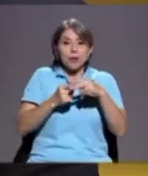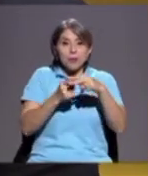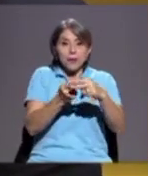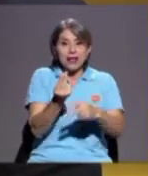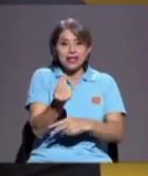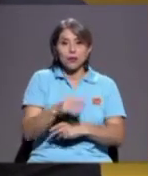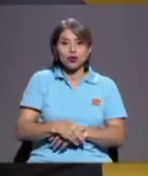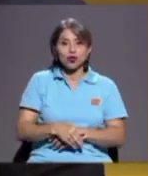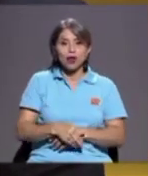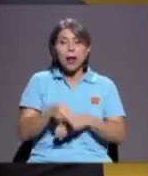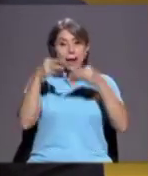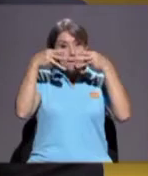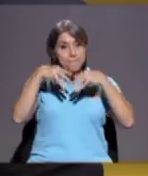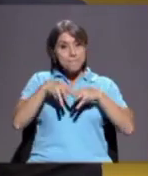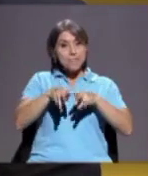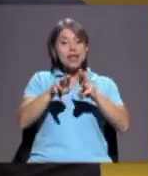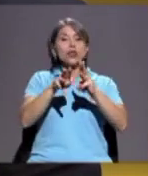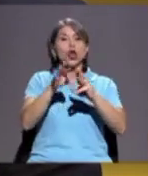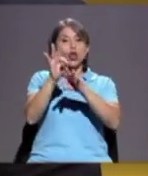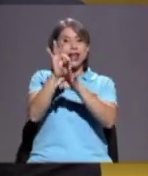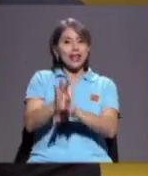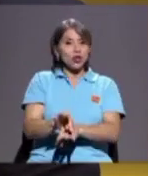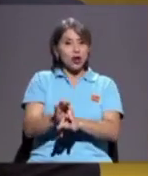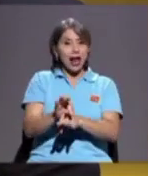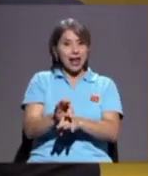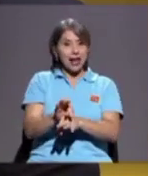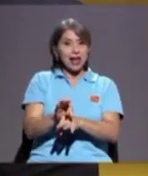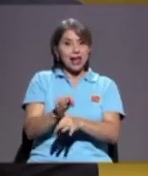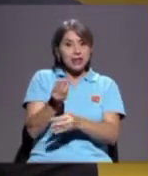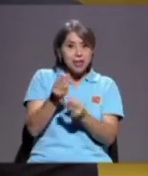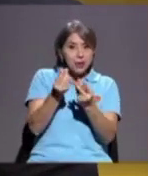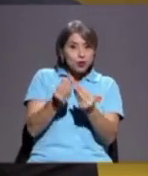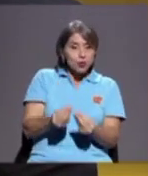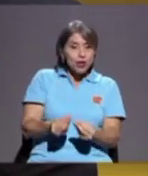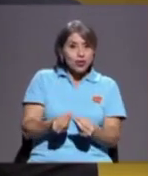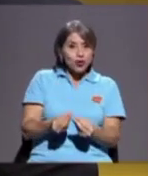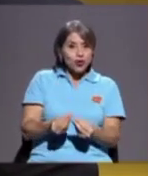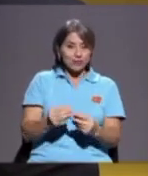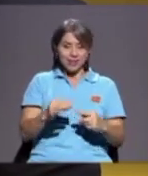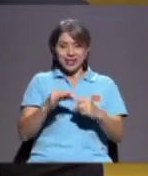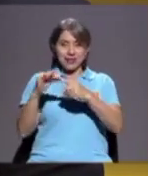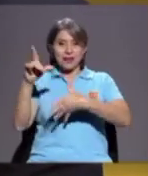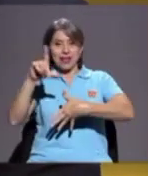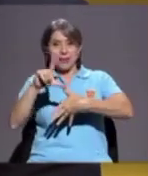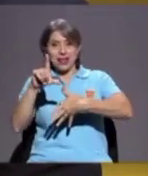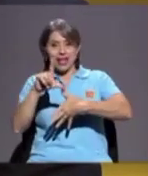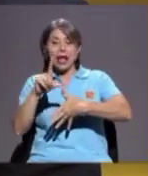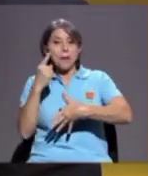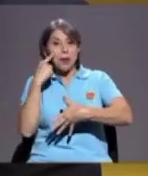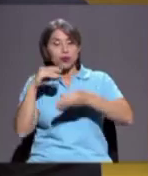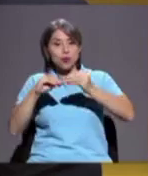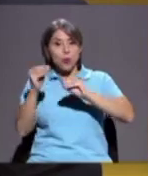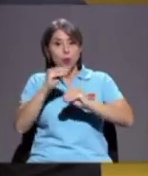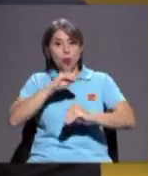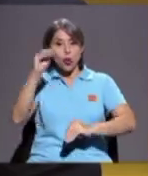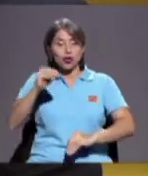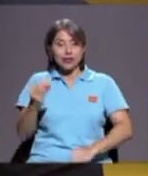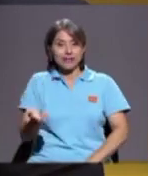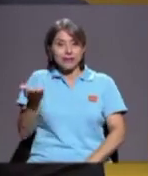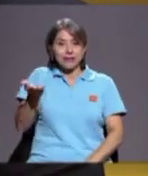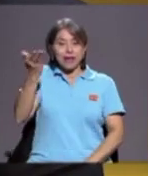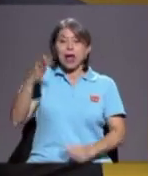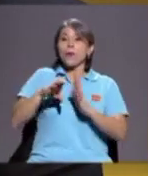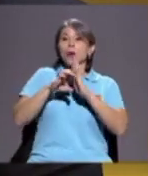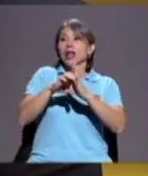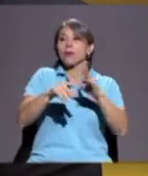de presupuesto muchas veces tradicionalmente en América Latina han sido incrementalistas, ¿verdad? Entonces uno lo ve, por ejemplo, cuando se habla que hay que cortar